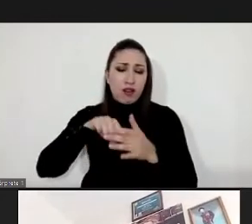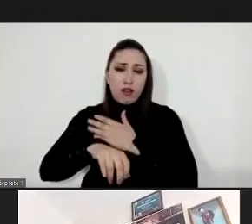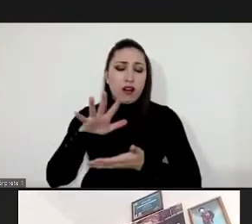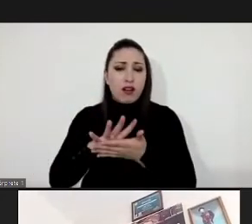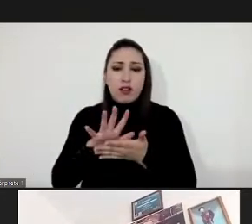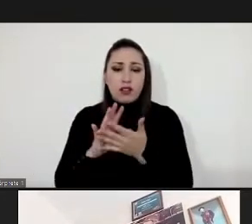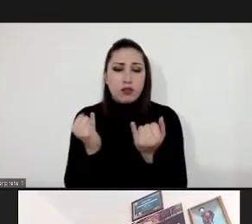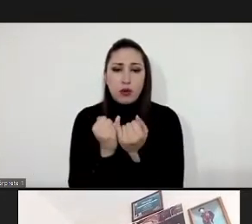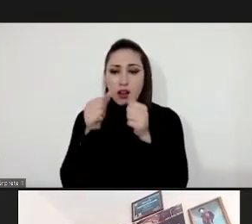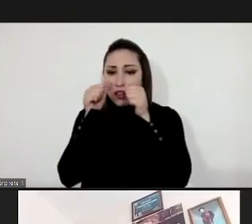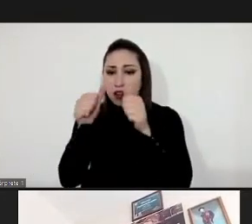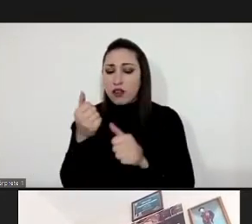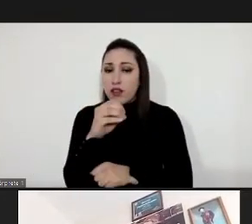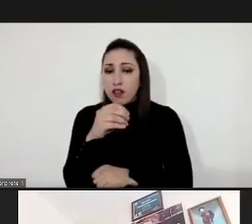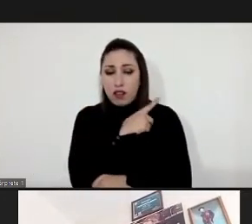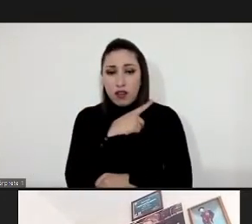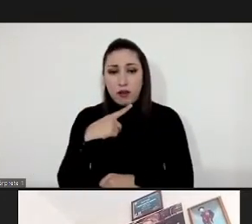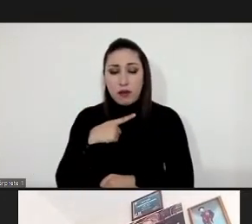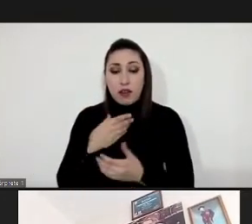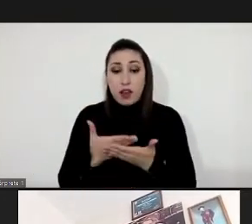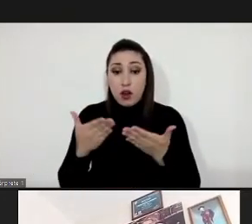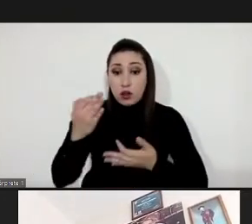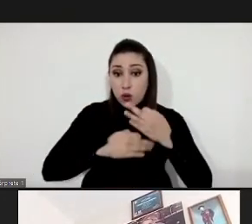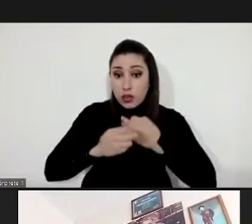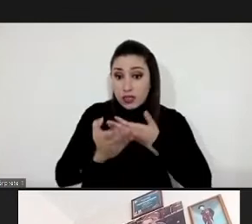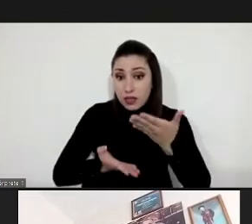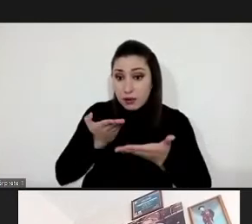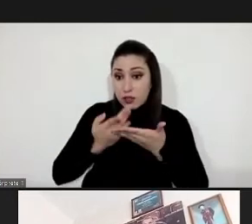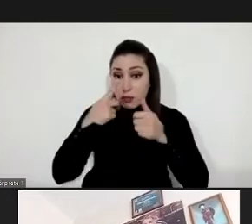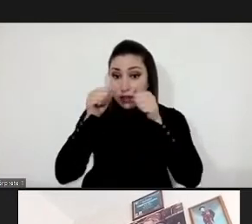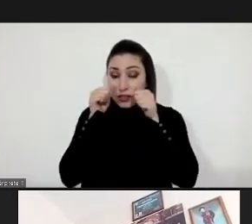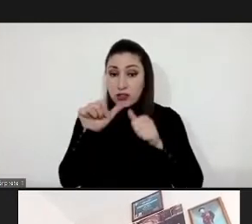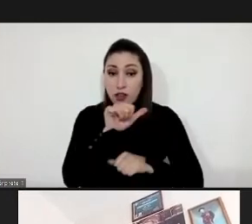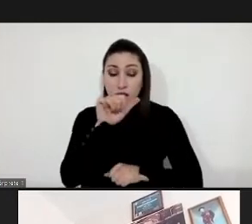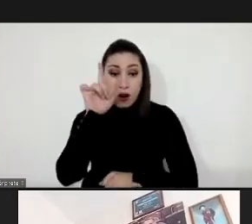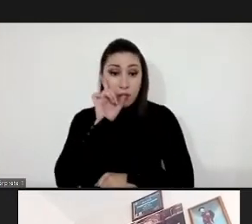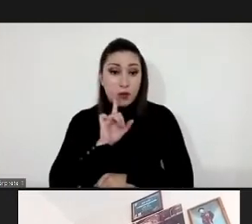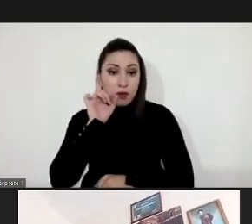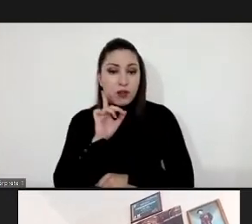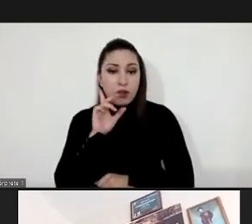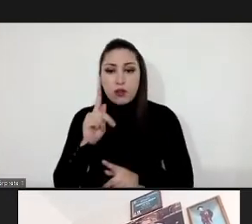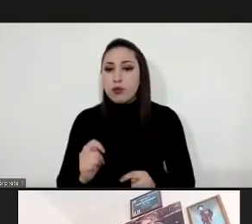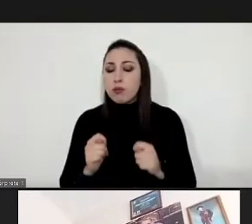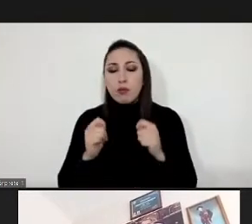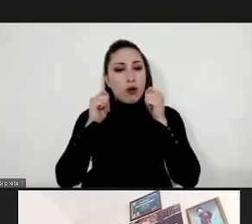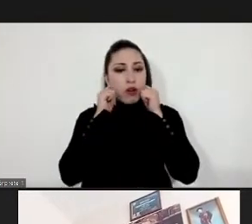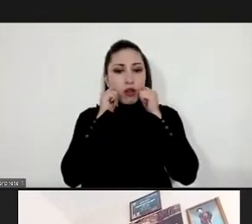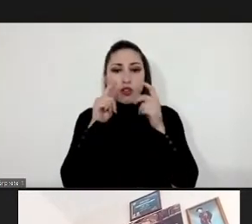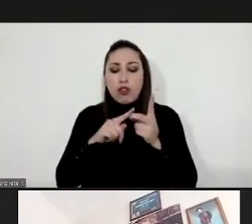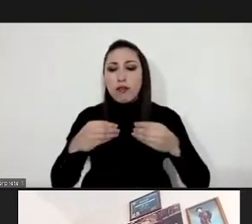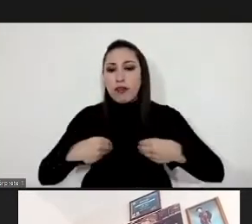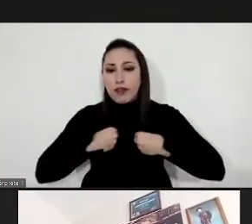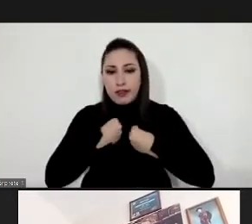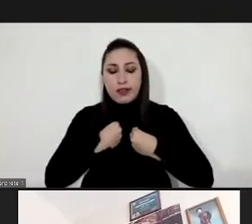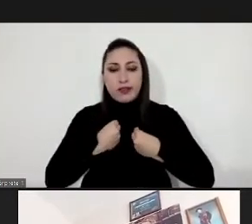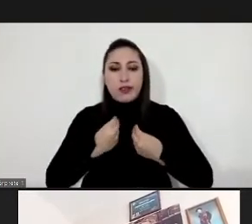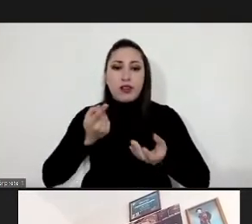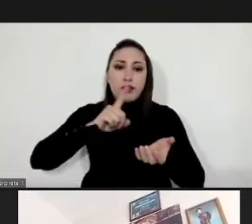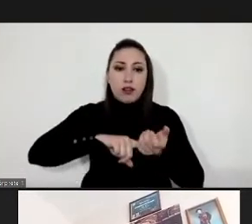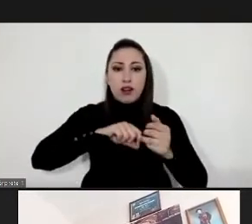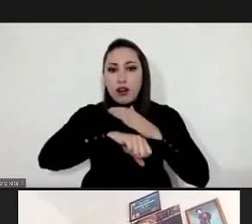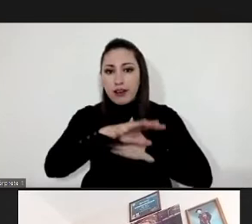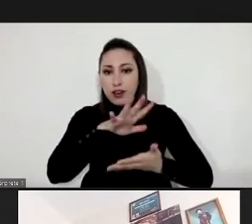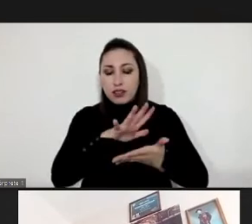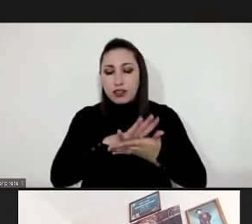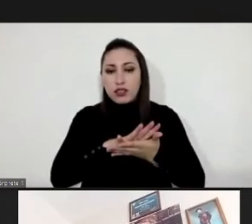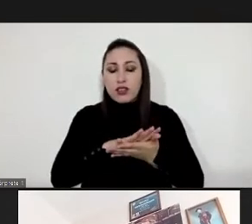la atención y los servicios brindados a una mujer dependiendo de su estatus civil. Sin embargo, de